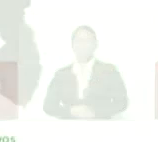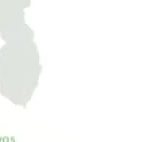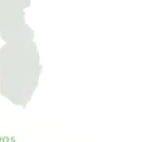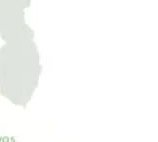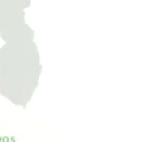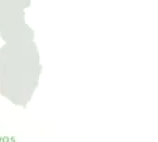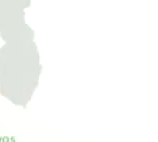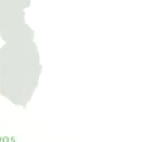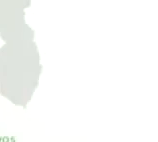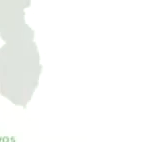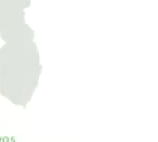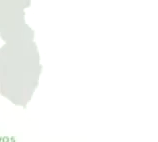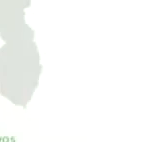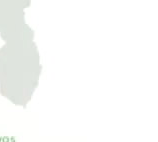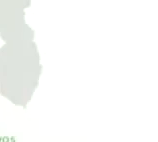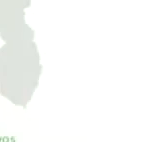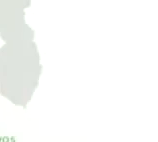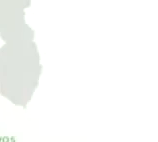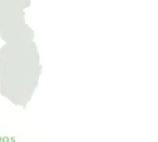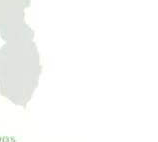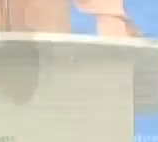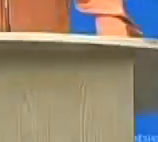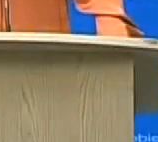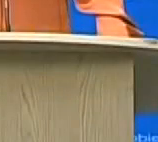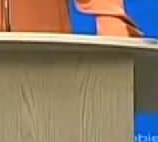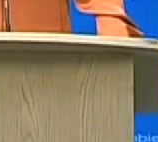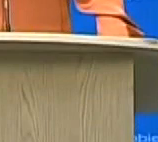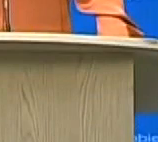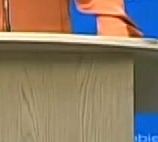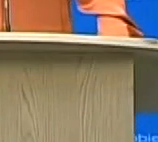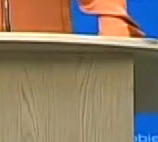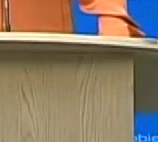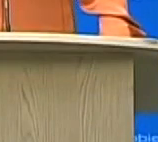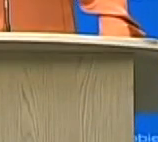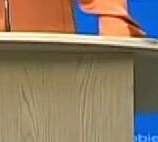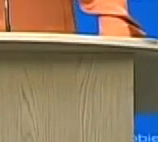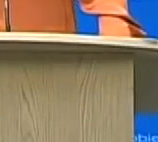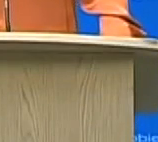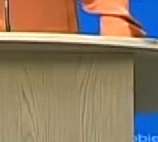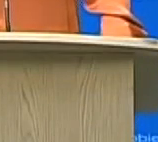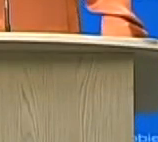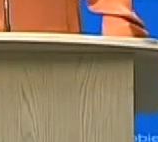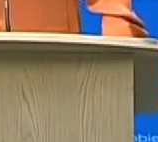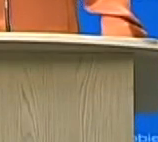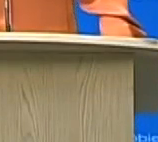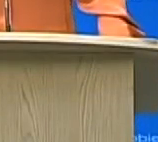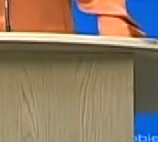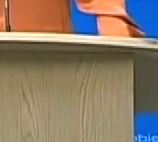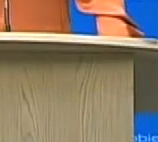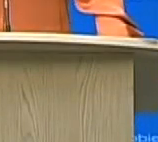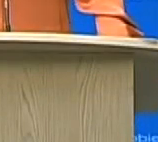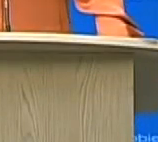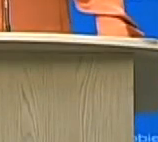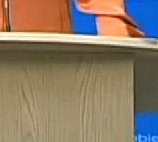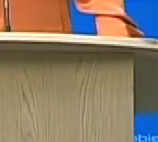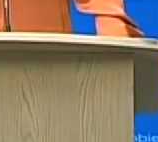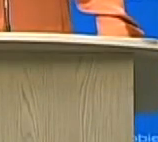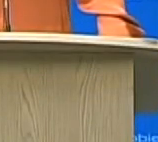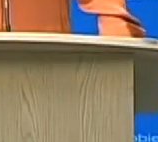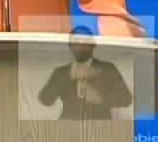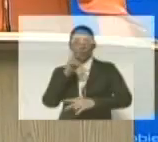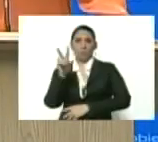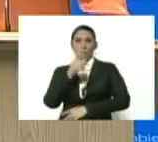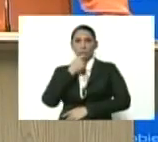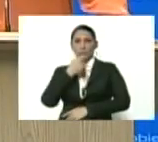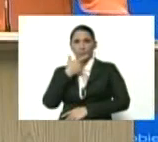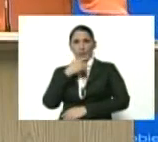Quería también recalcar que el día de ayer se dio la cuarta jornada de desinfección de la misión Venezuela